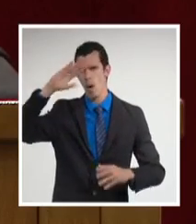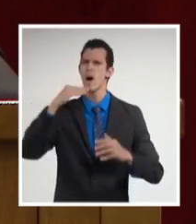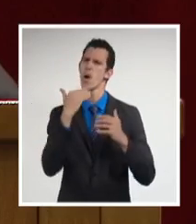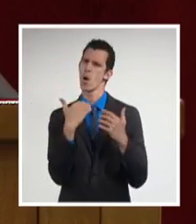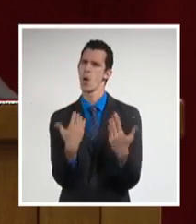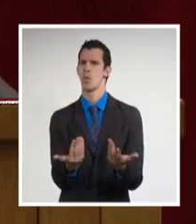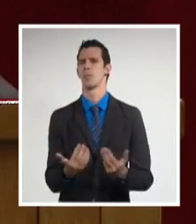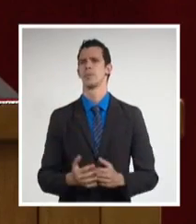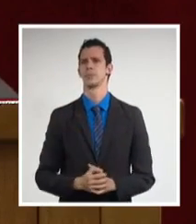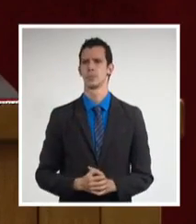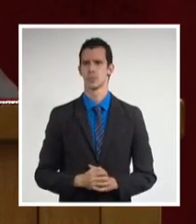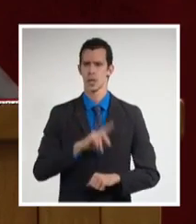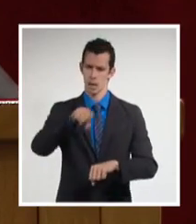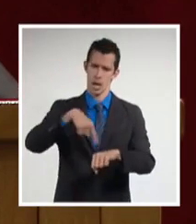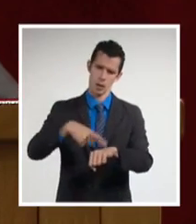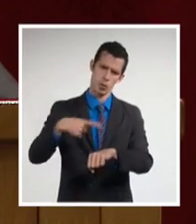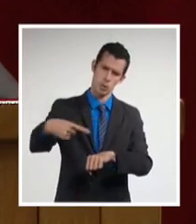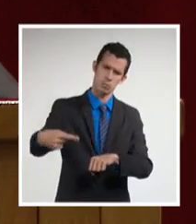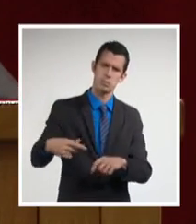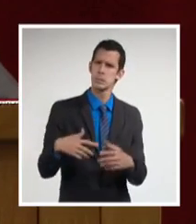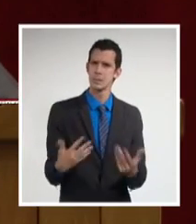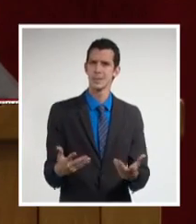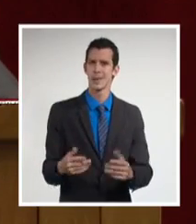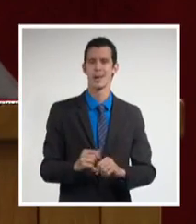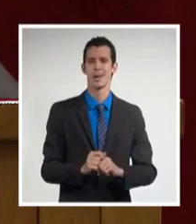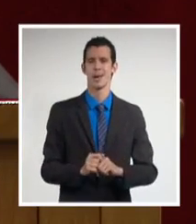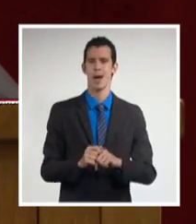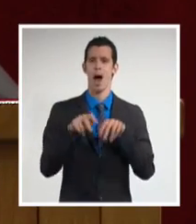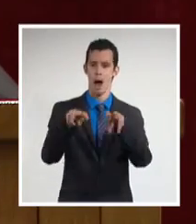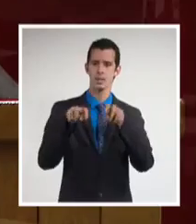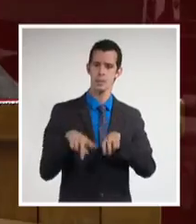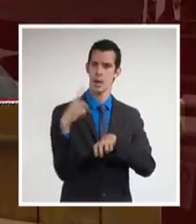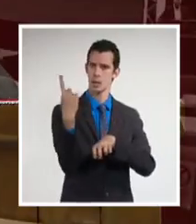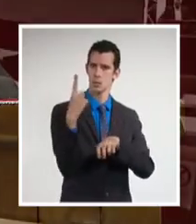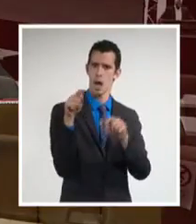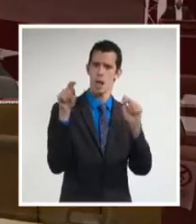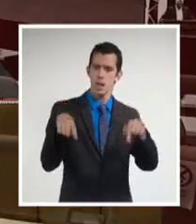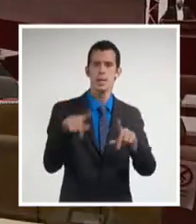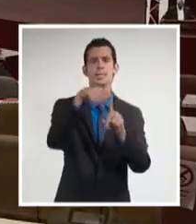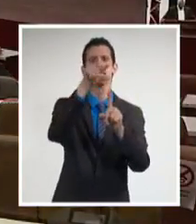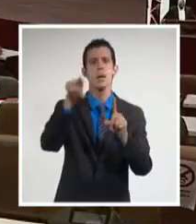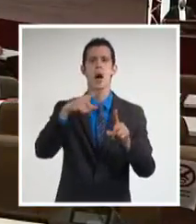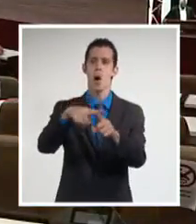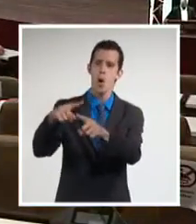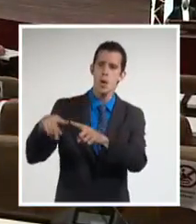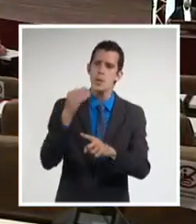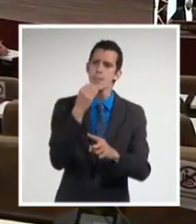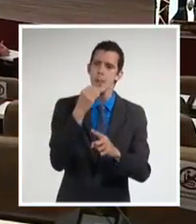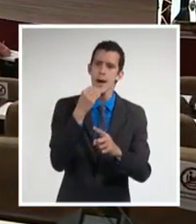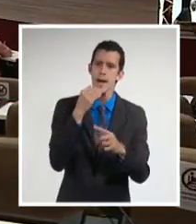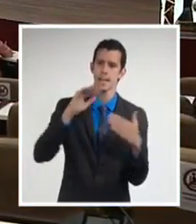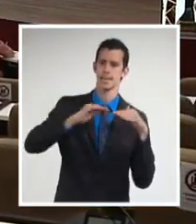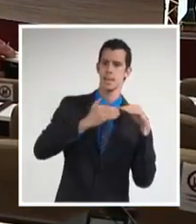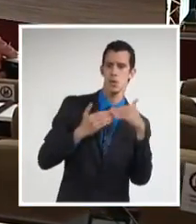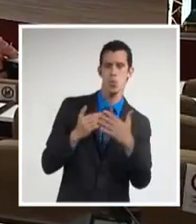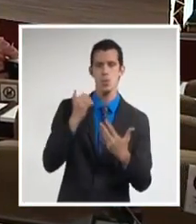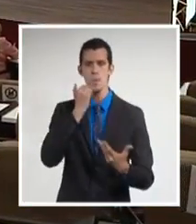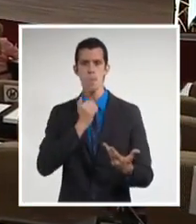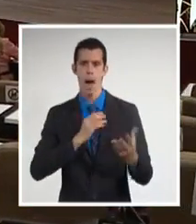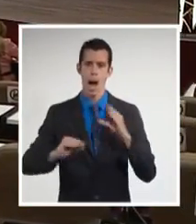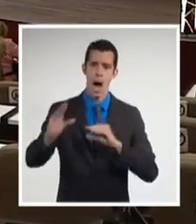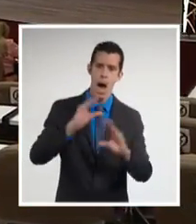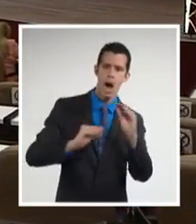estará sesionando la Asamblea Nacional y podremos abordar con más profundidad otros temas que también se han abordado en las discusiones de este